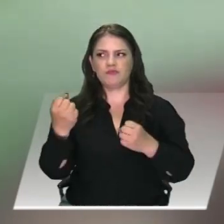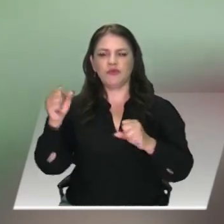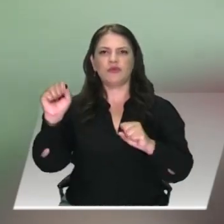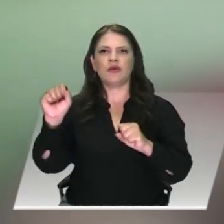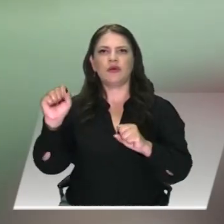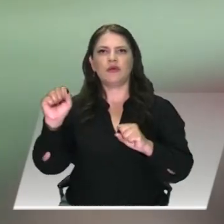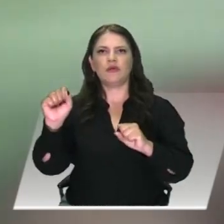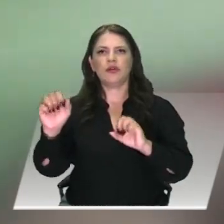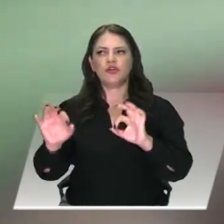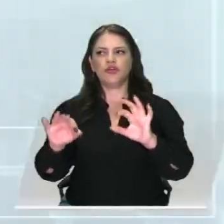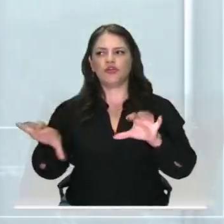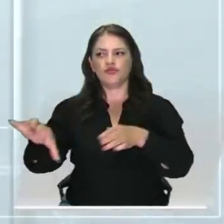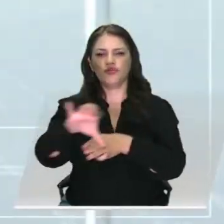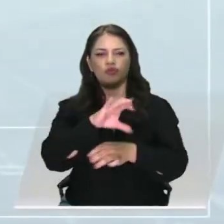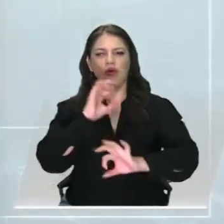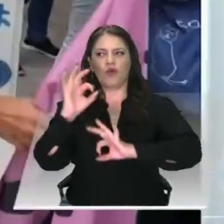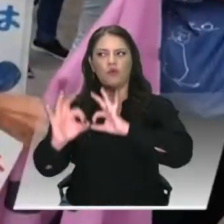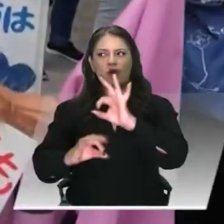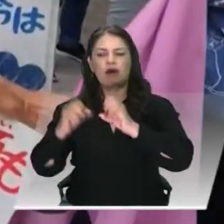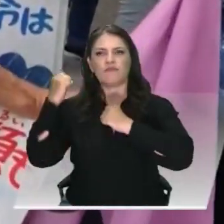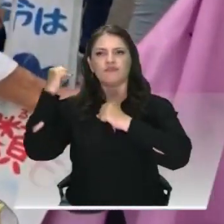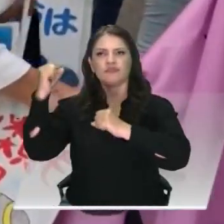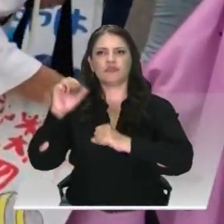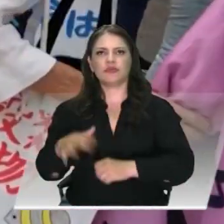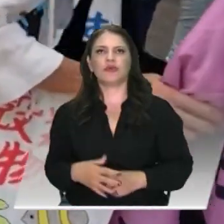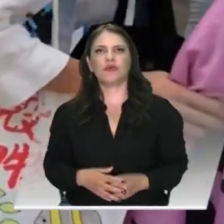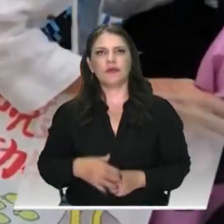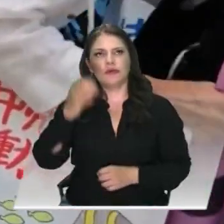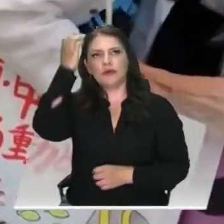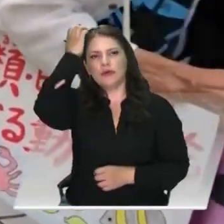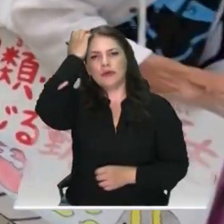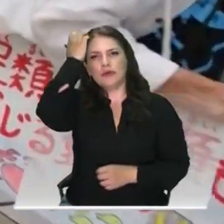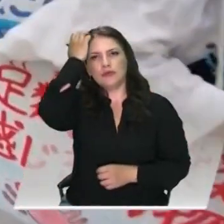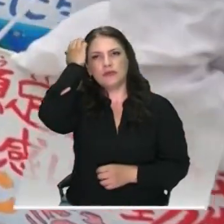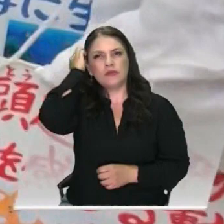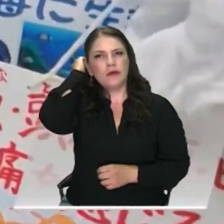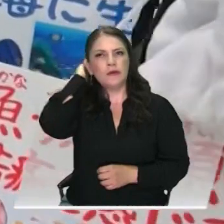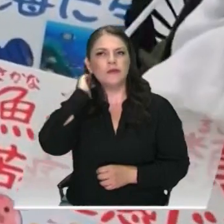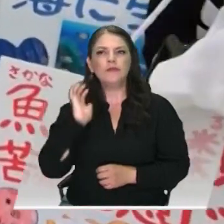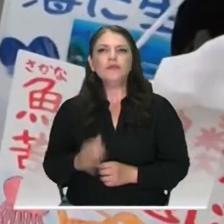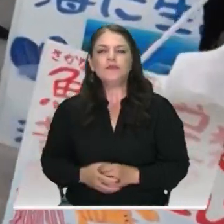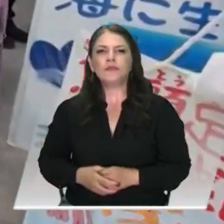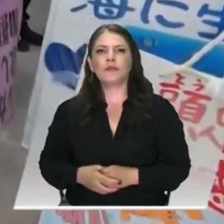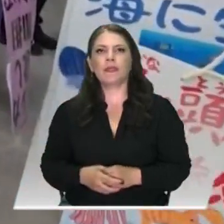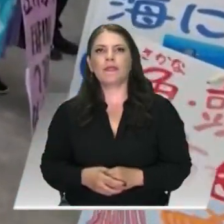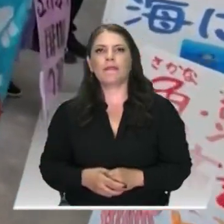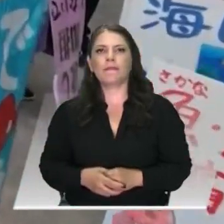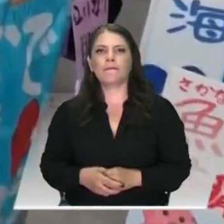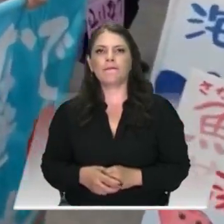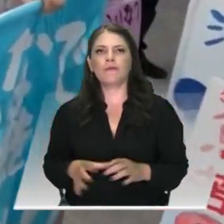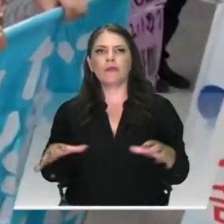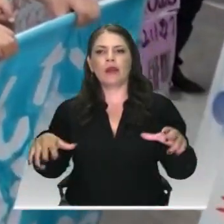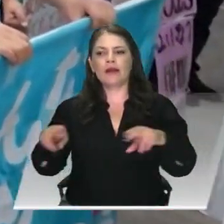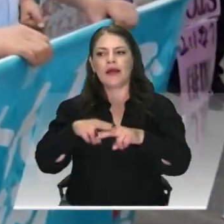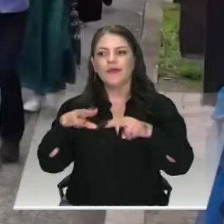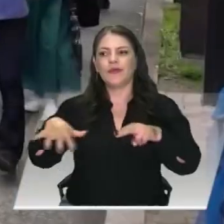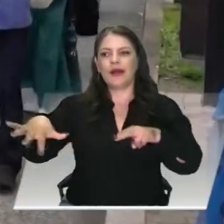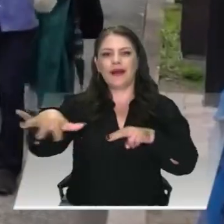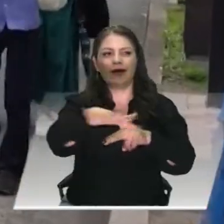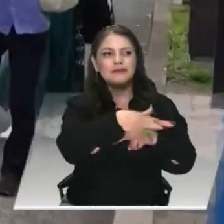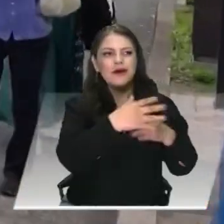proteger la ciudad este domingo activistas de varias organizaciones de protección de la naturaleza